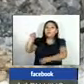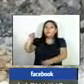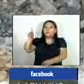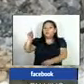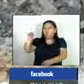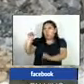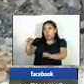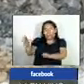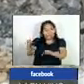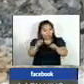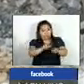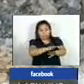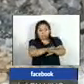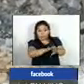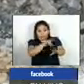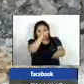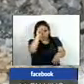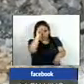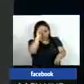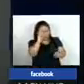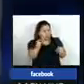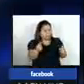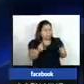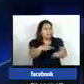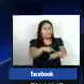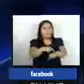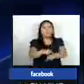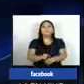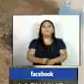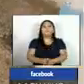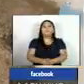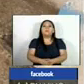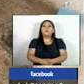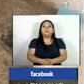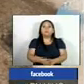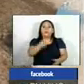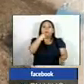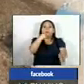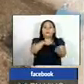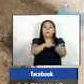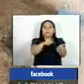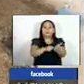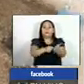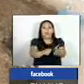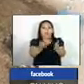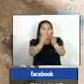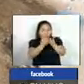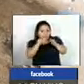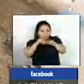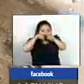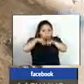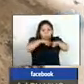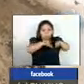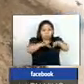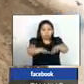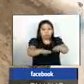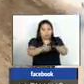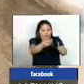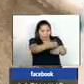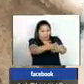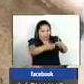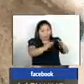para que puedan finalizar los trabajos a la brevedad posible. Denuncian fuga de agua potable en un contador